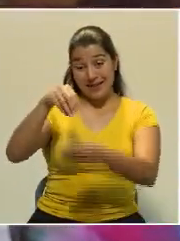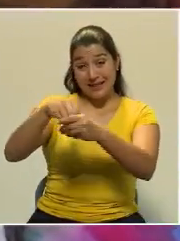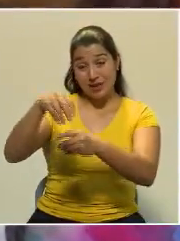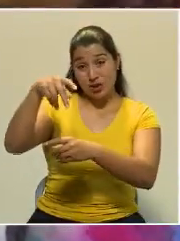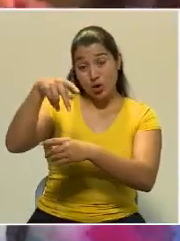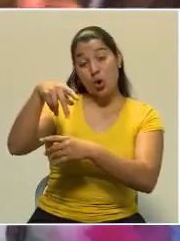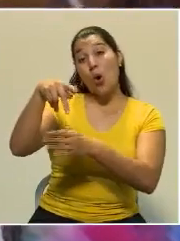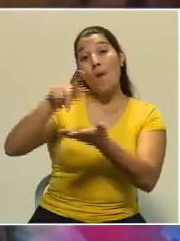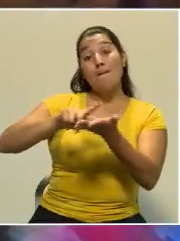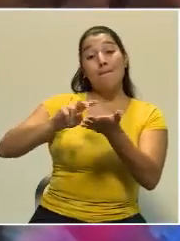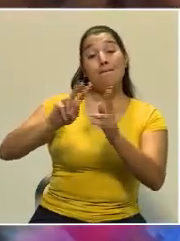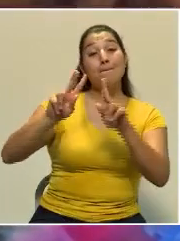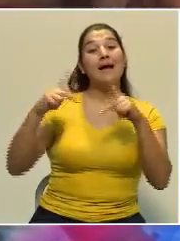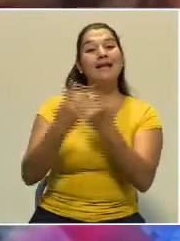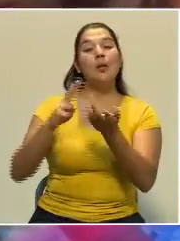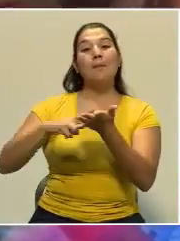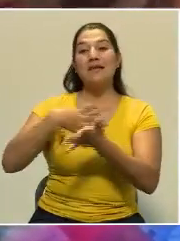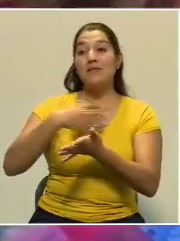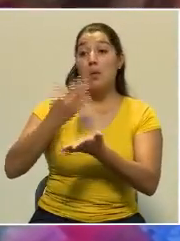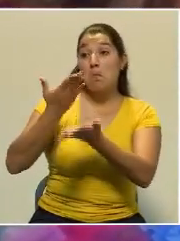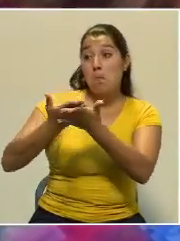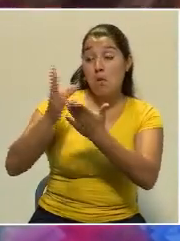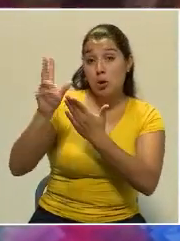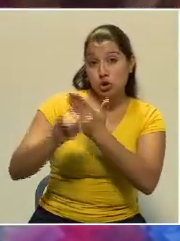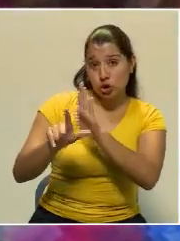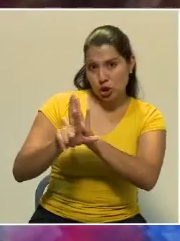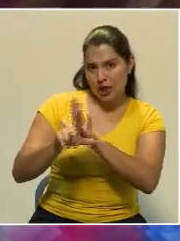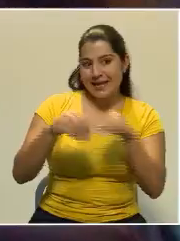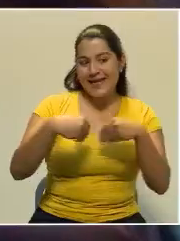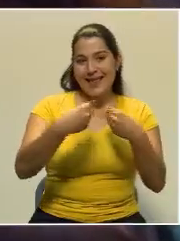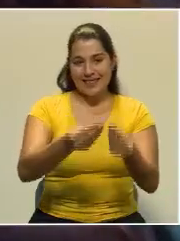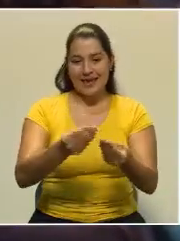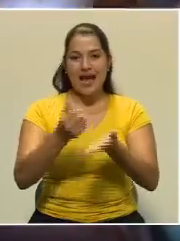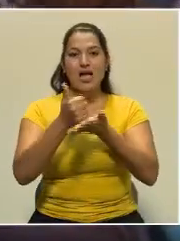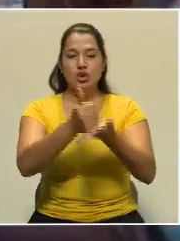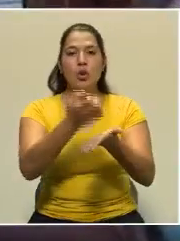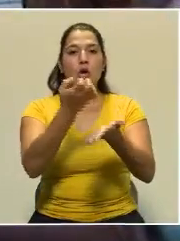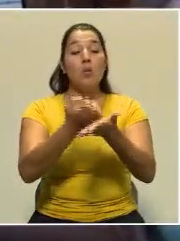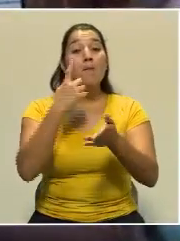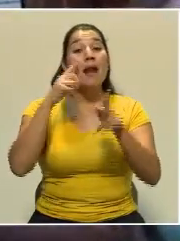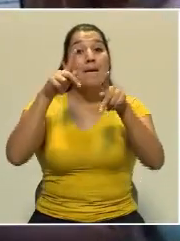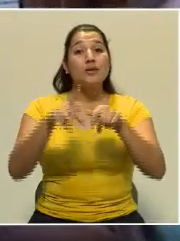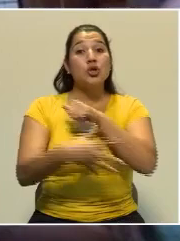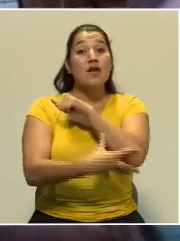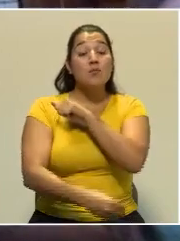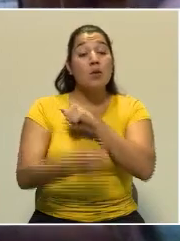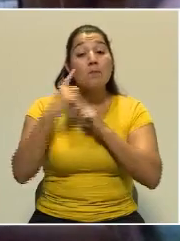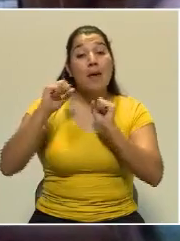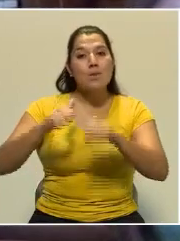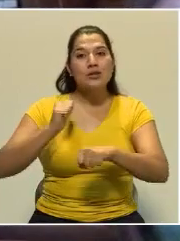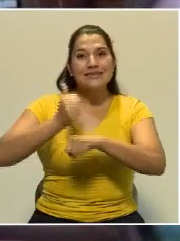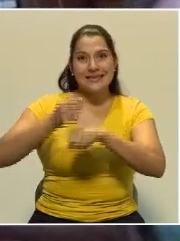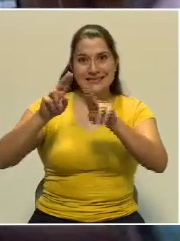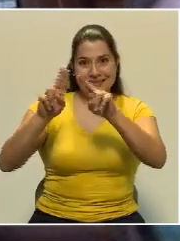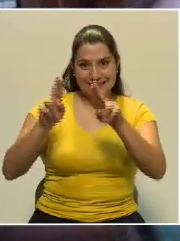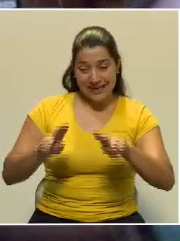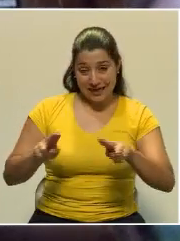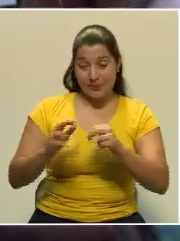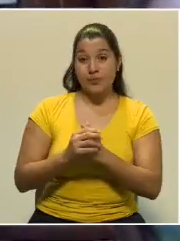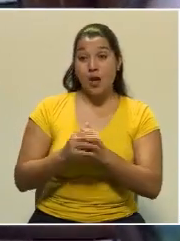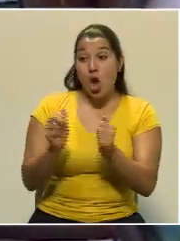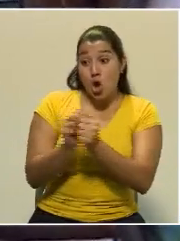la creación de un bono de conectividad estudiantil, a partir de recursos económicos del Fondo Nacional de Telecomunicaciones, FONATEL.